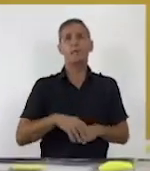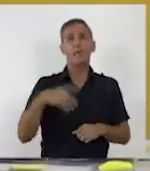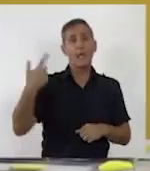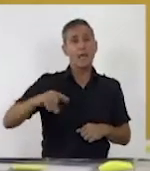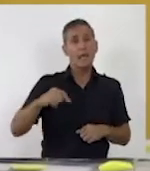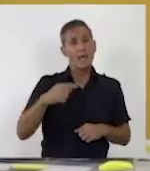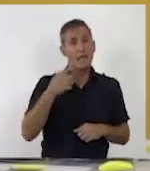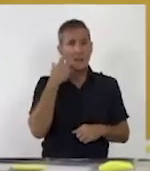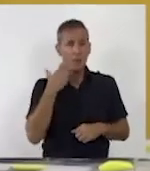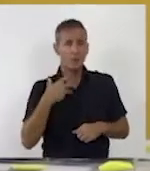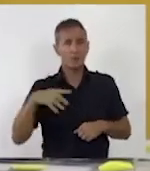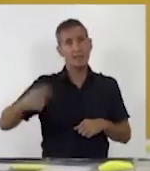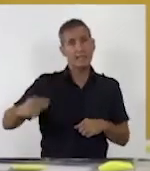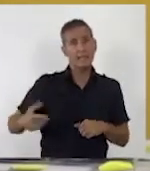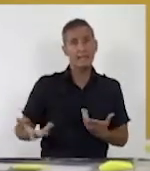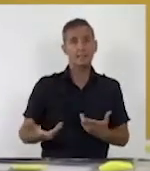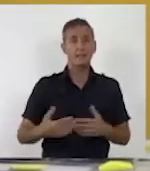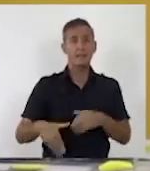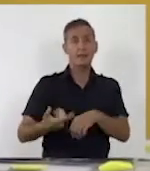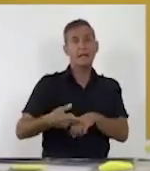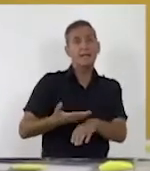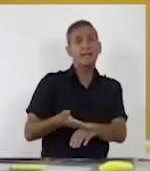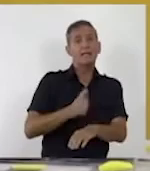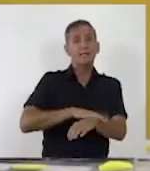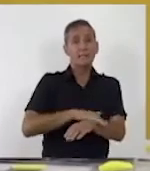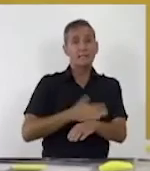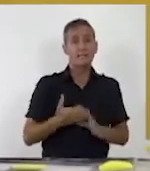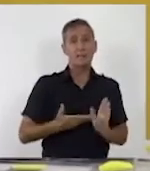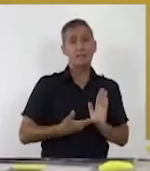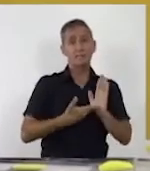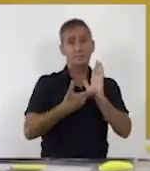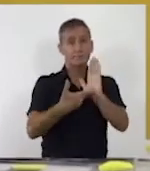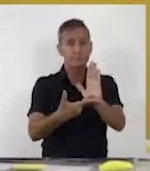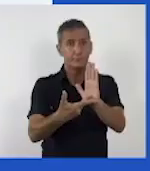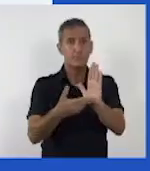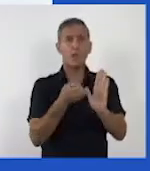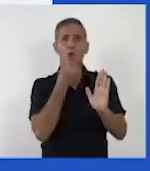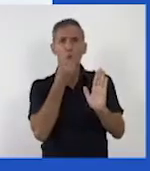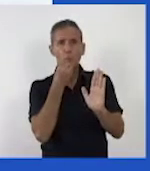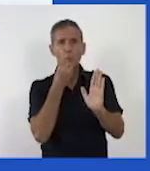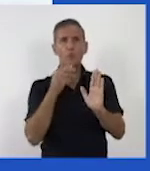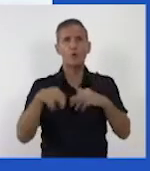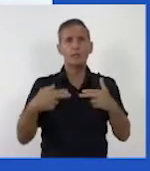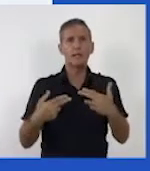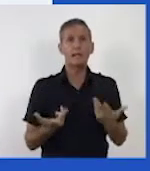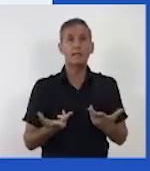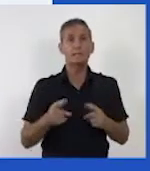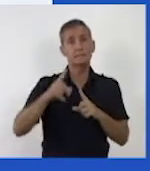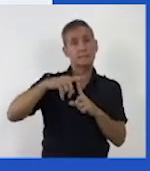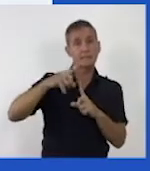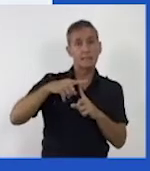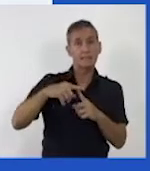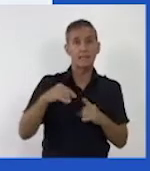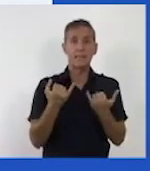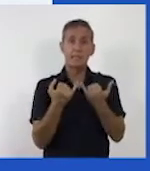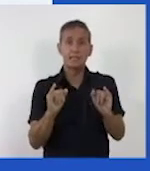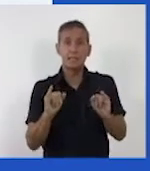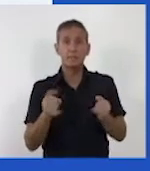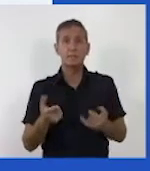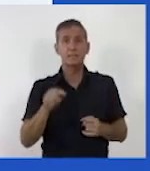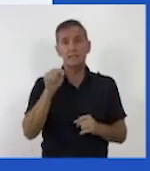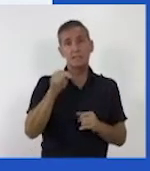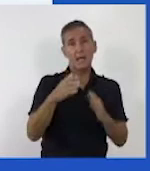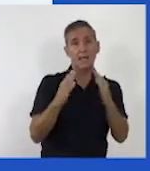para que posteriormente y se lo estoy presentando en pantalla puedan realizar de estudio independiente en sus